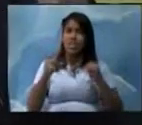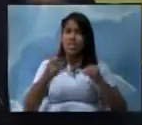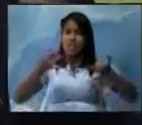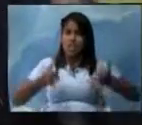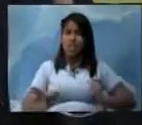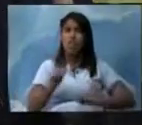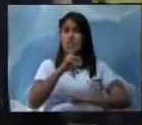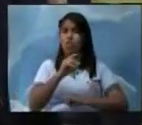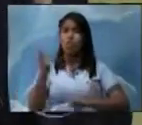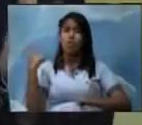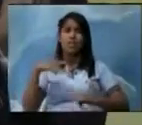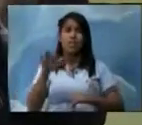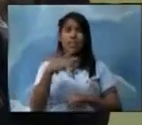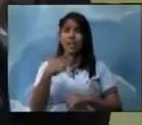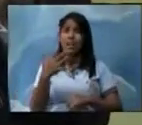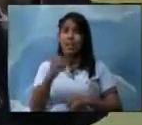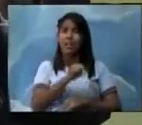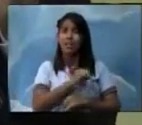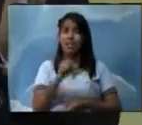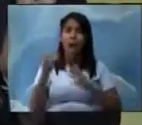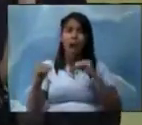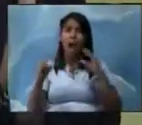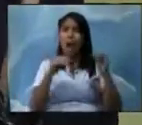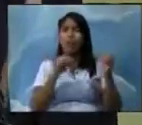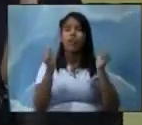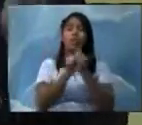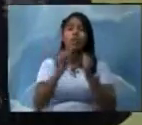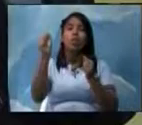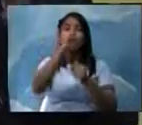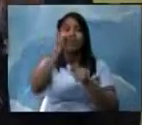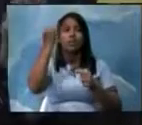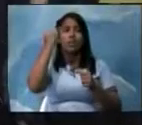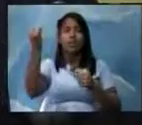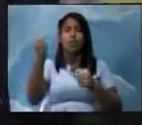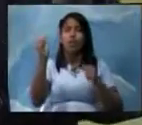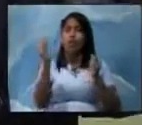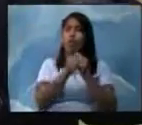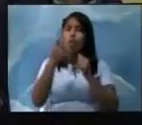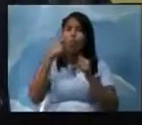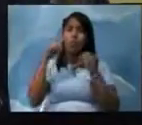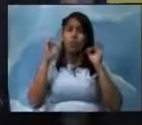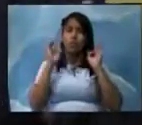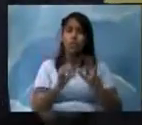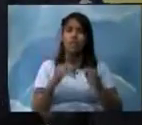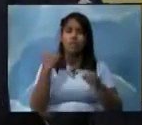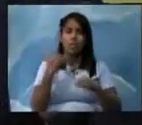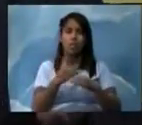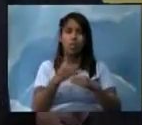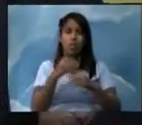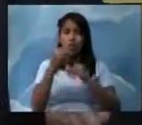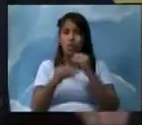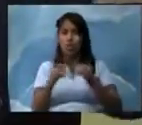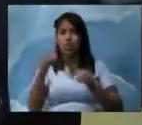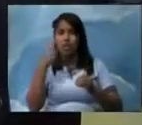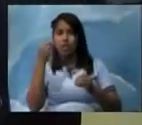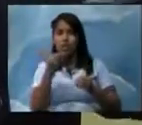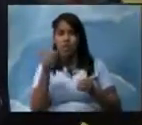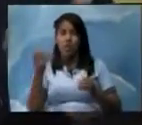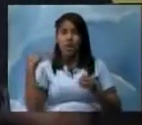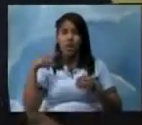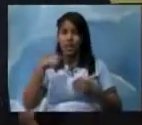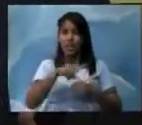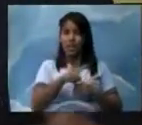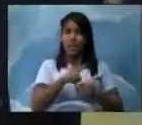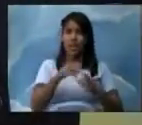indomable no tenga temor háblele con sabiduría con prudencia como lo hizo Daniel